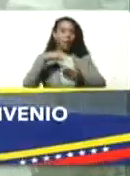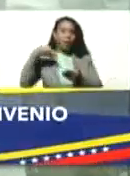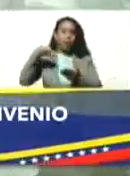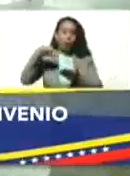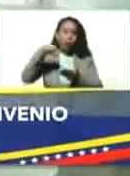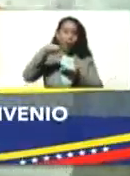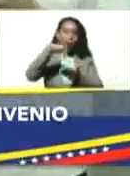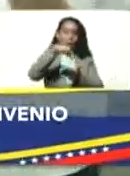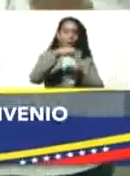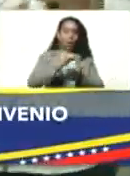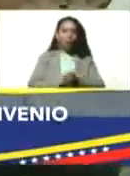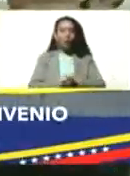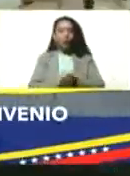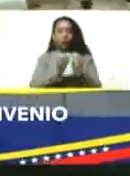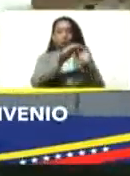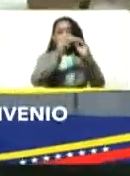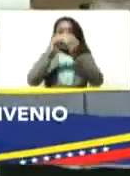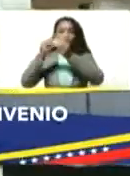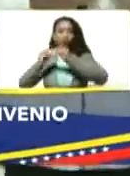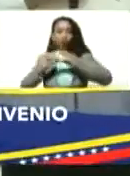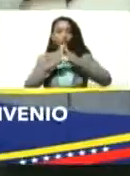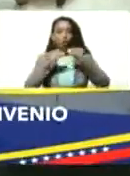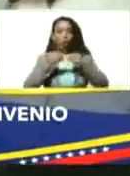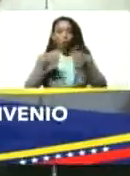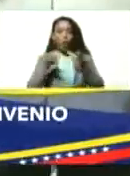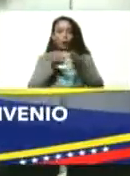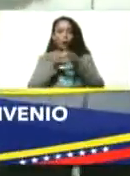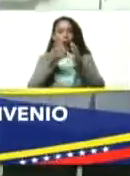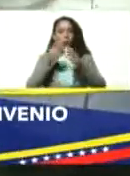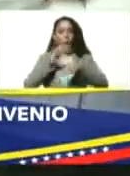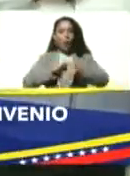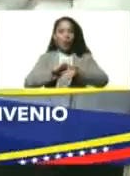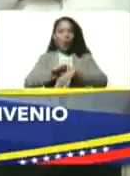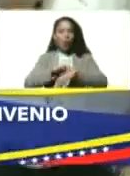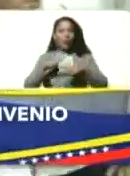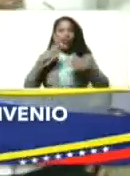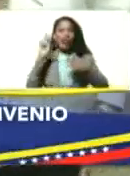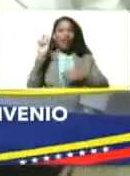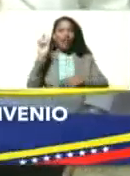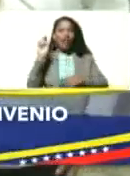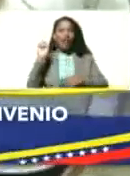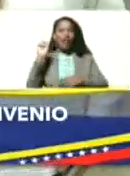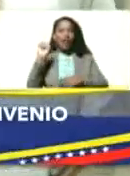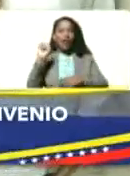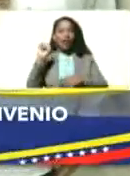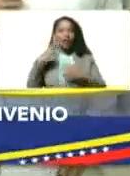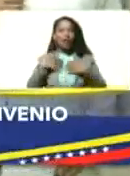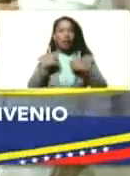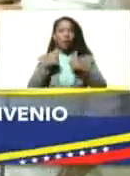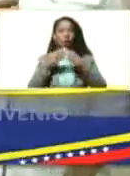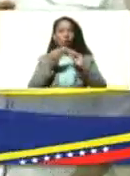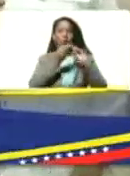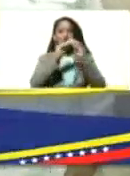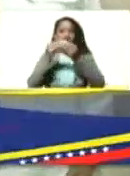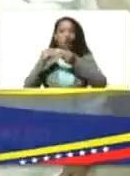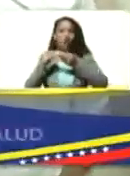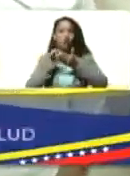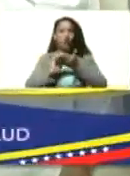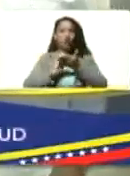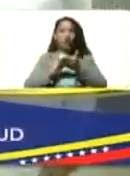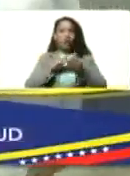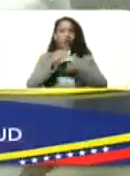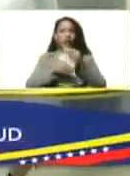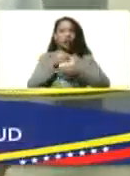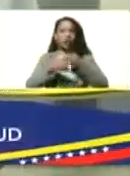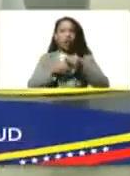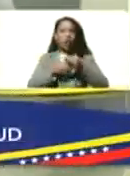supuesto, la reparación de todos los equipos médicos a través de la empresa Bensalud. Todos los equipos médicos reparados y recuperados se hizo a través